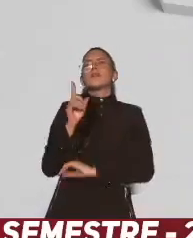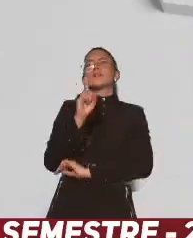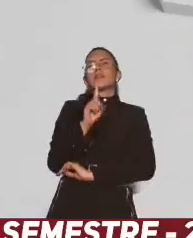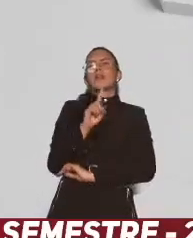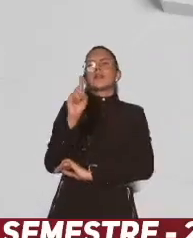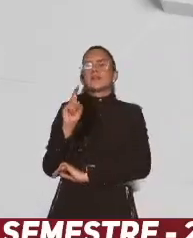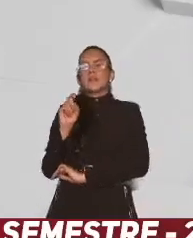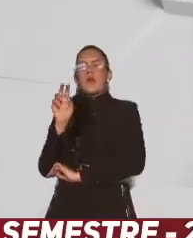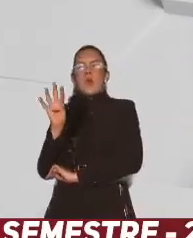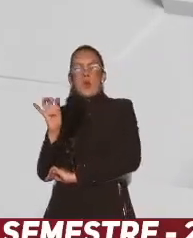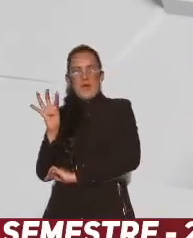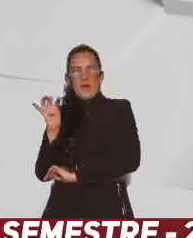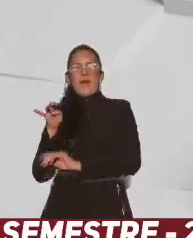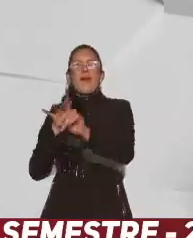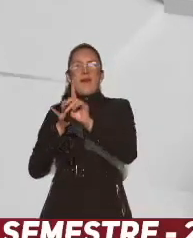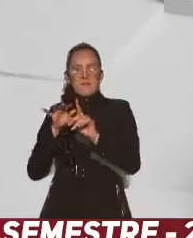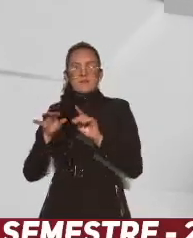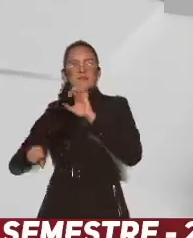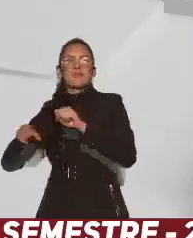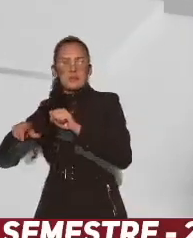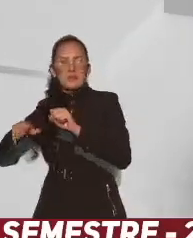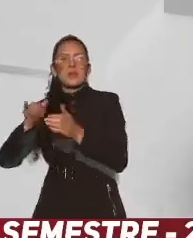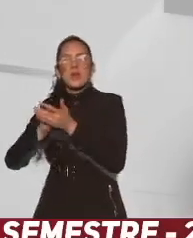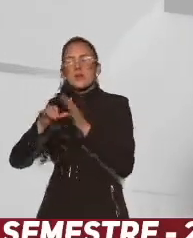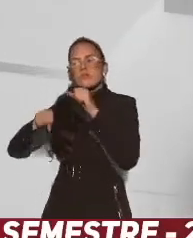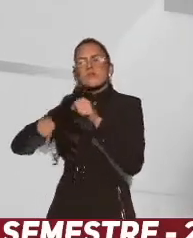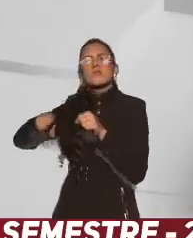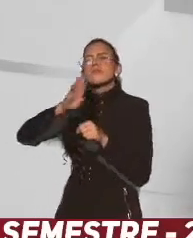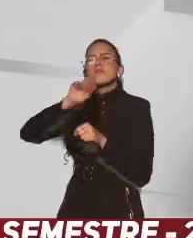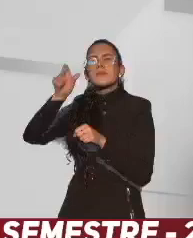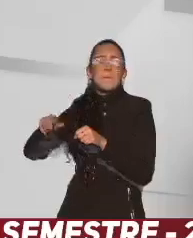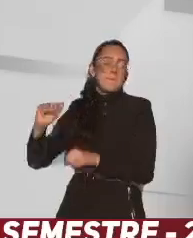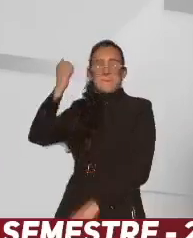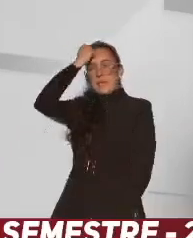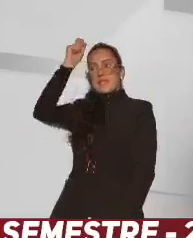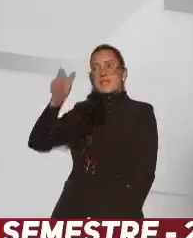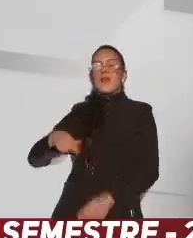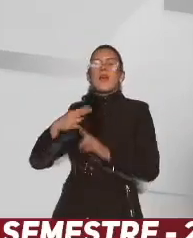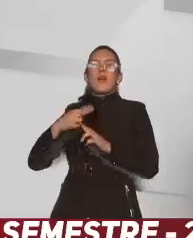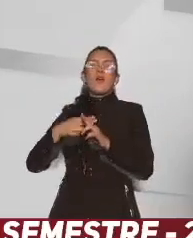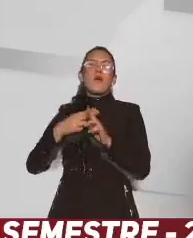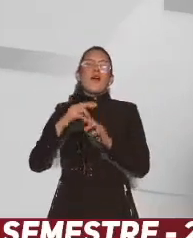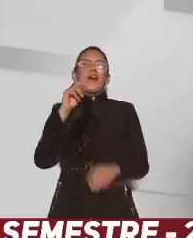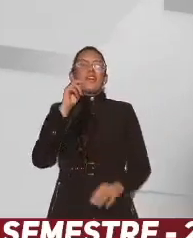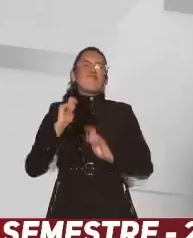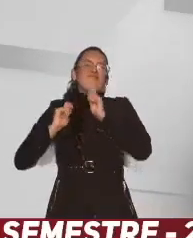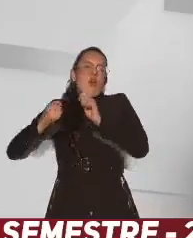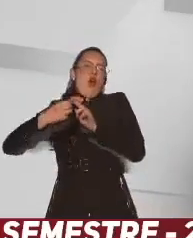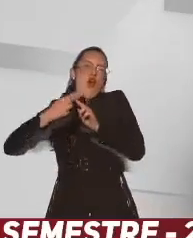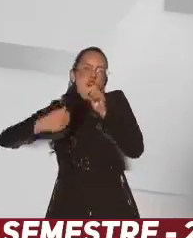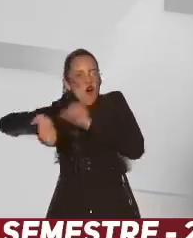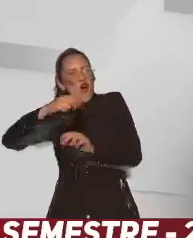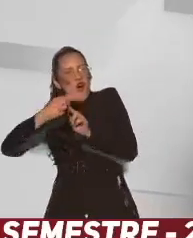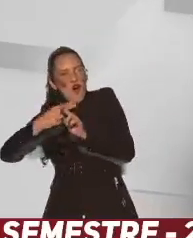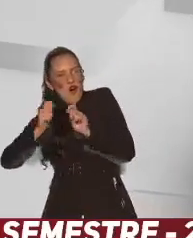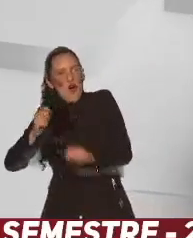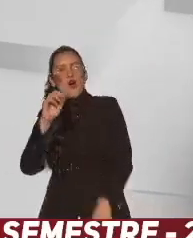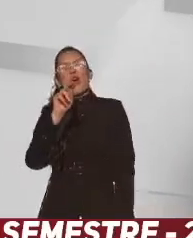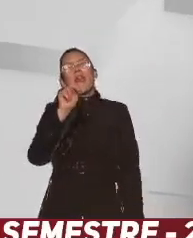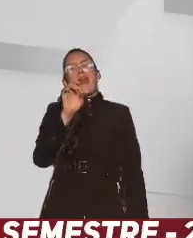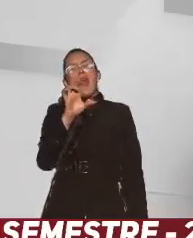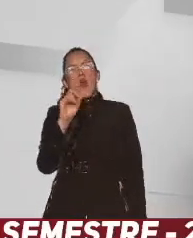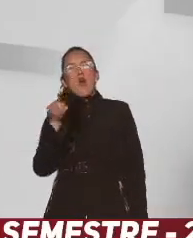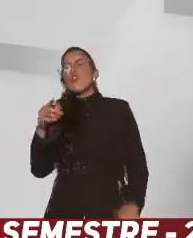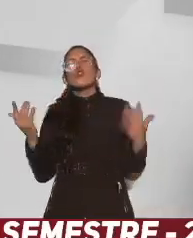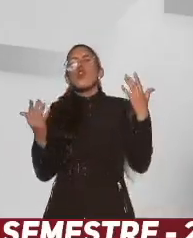cuales se destaca la captura del sujeto alias El Negro, presunto cabecilla subregional sur-norte del Frente de